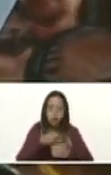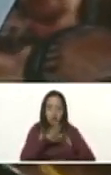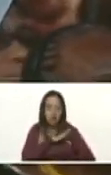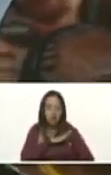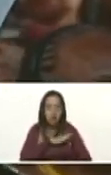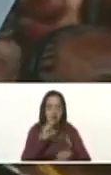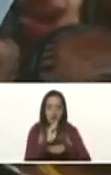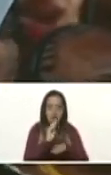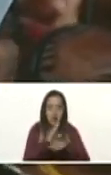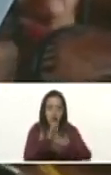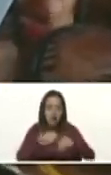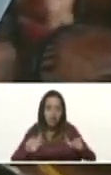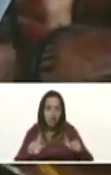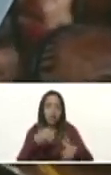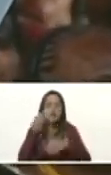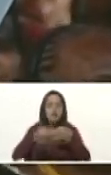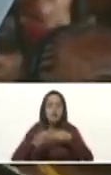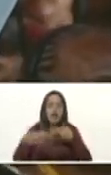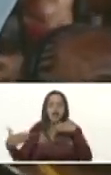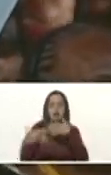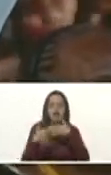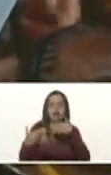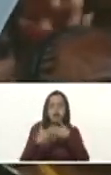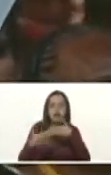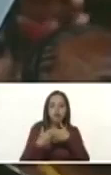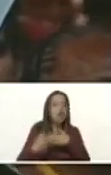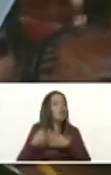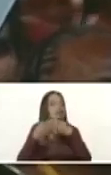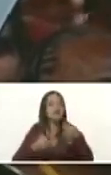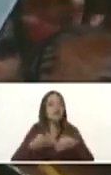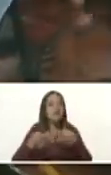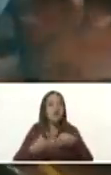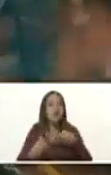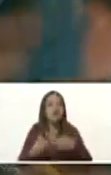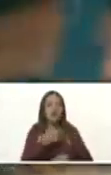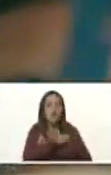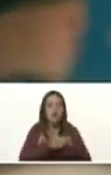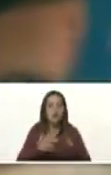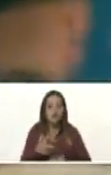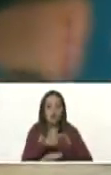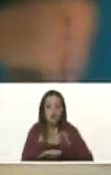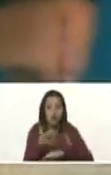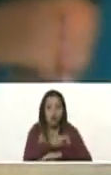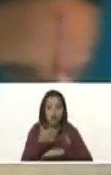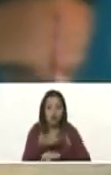los atropellos constantes a que son sometidos por el Estado chileno.